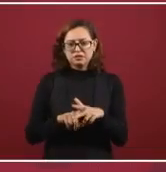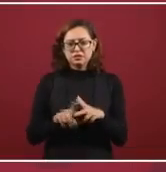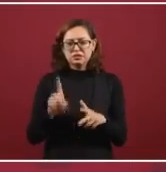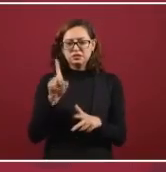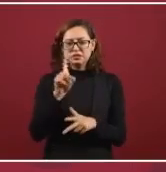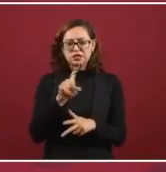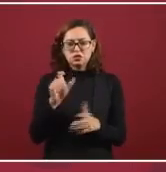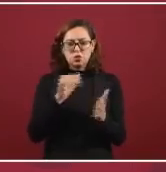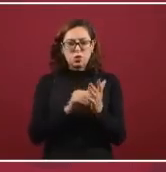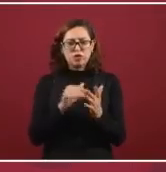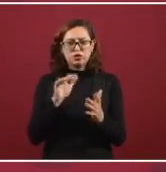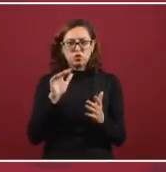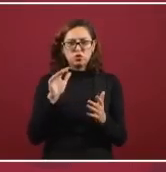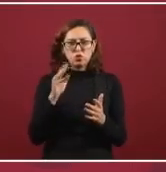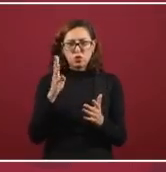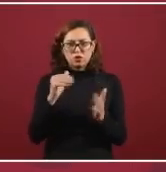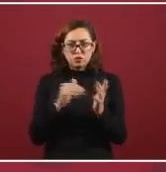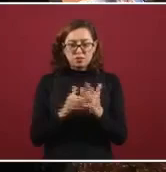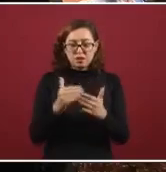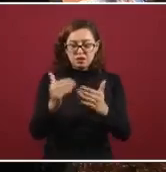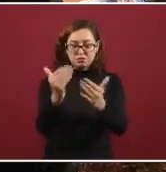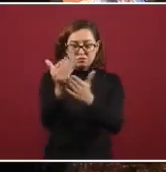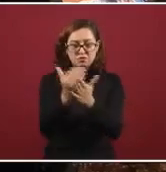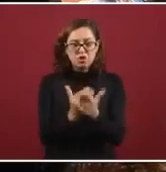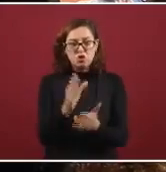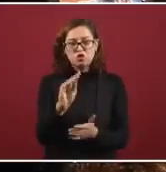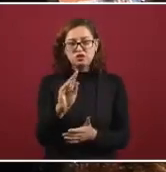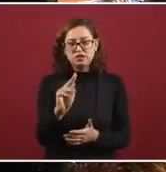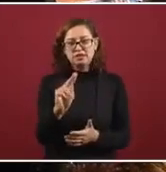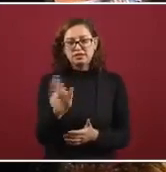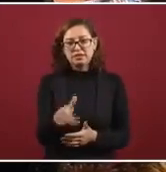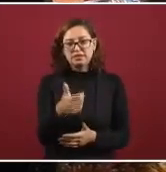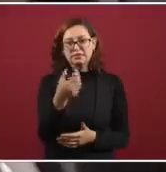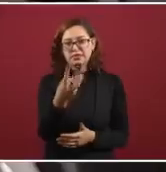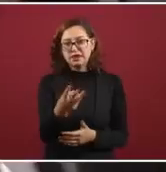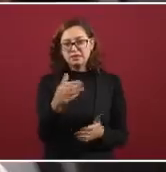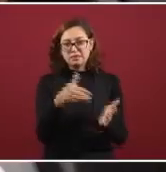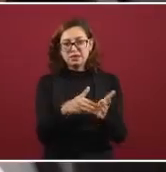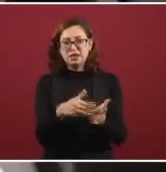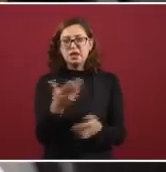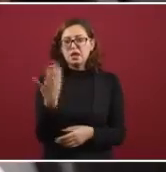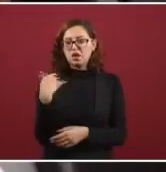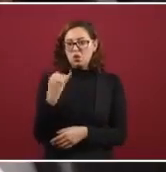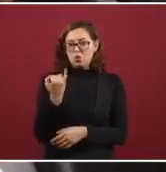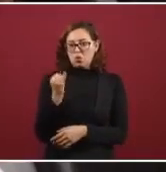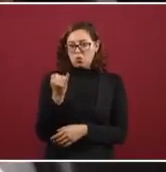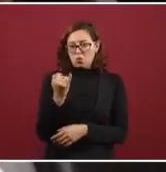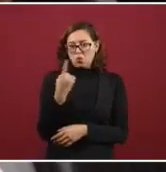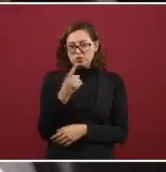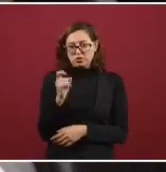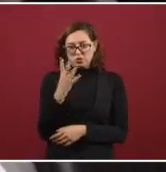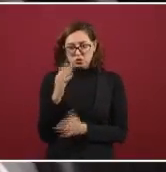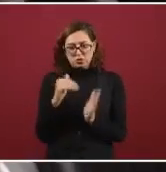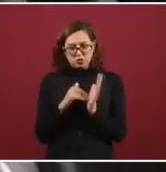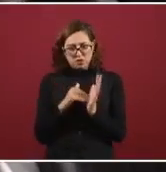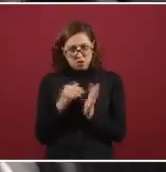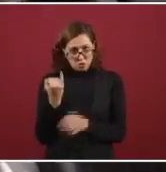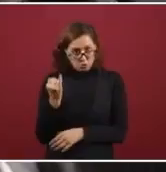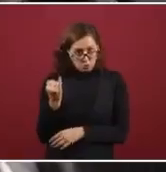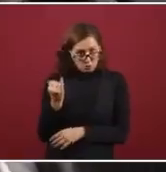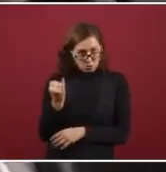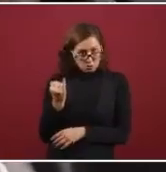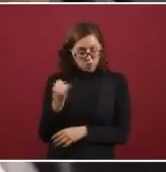82,000, 83,000. Ajá. Porque en junio o hasta junio se reportaba 104,000, ¿verdad? Hasta